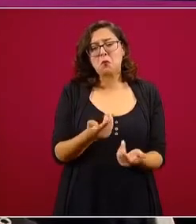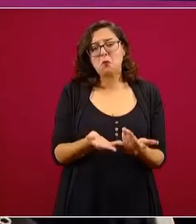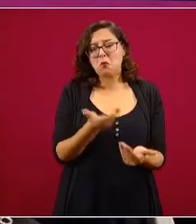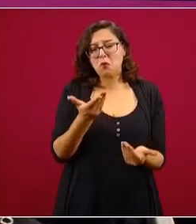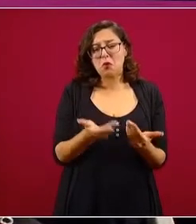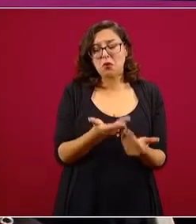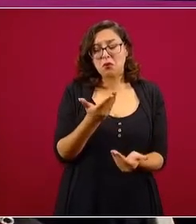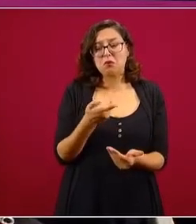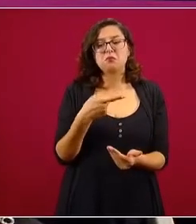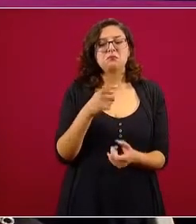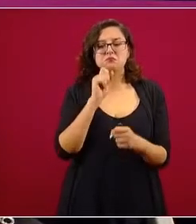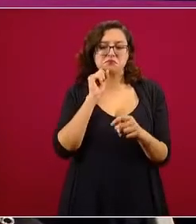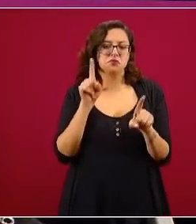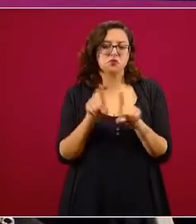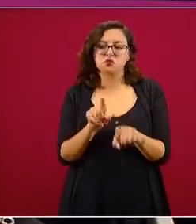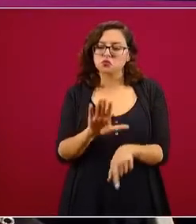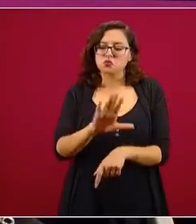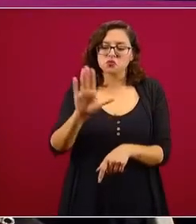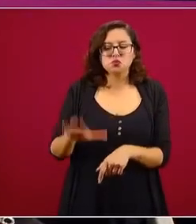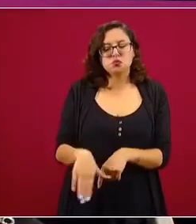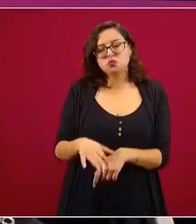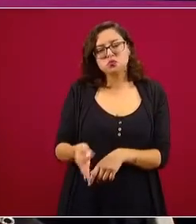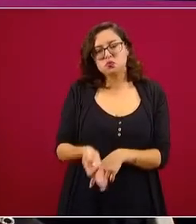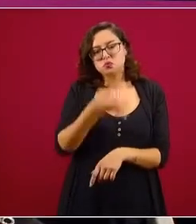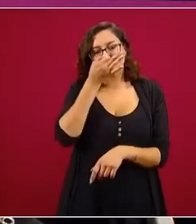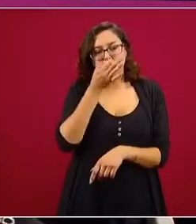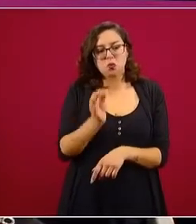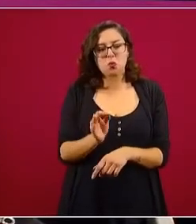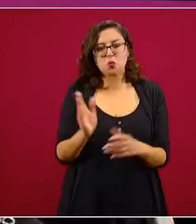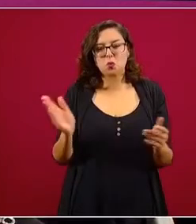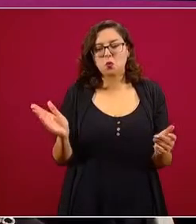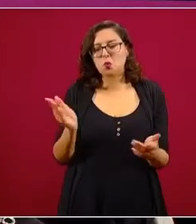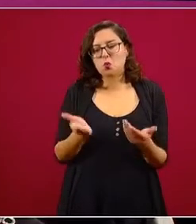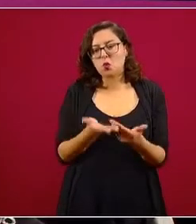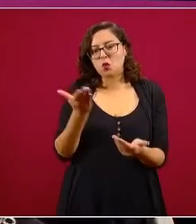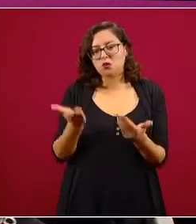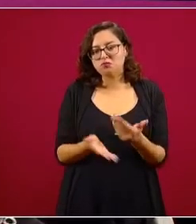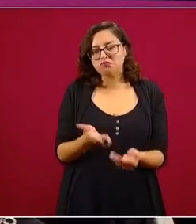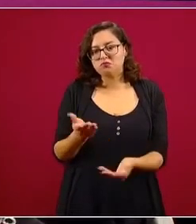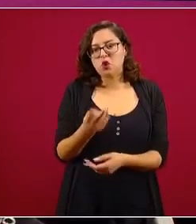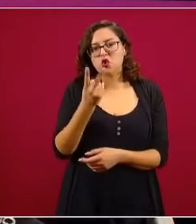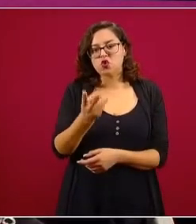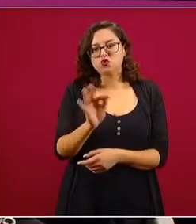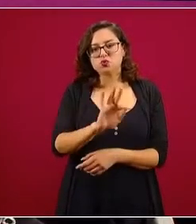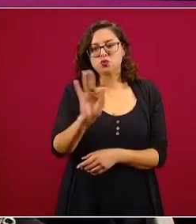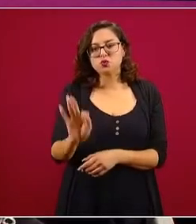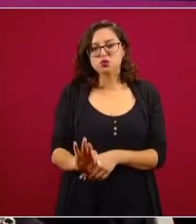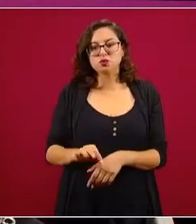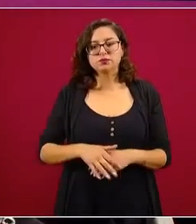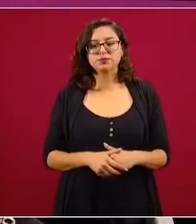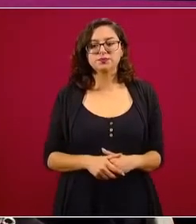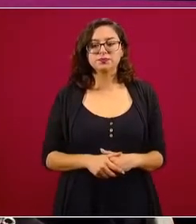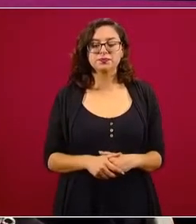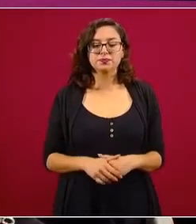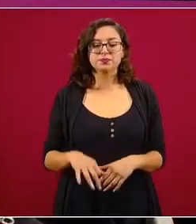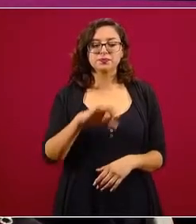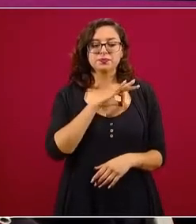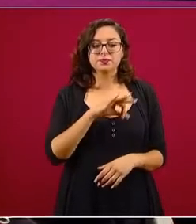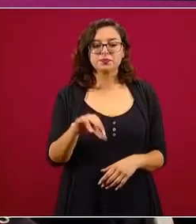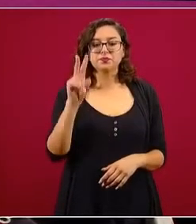relación a las defunciones, comparten un 2% para cada uno de ellos. Vemos una